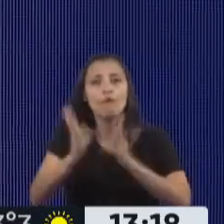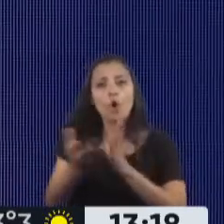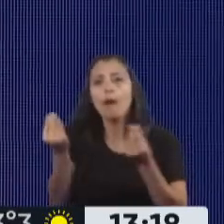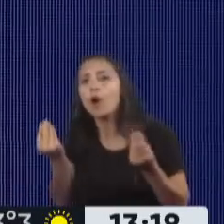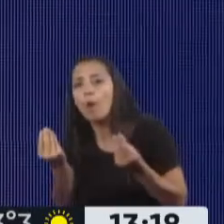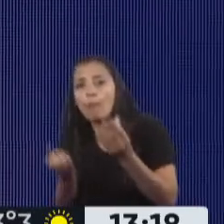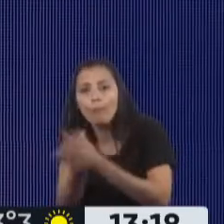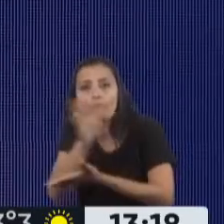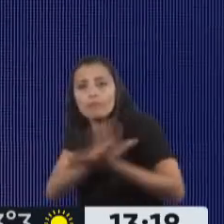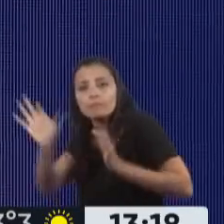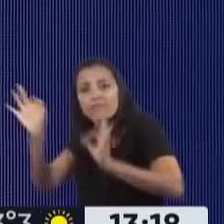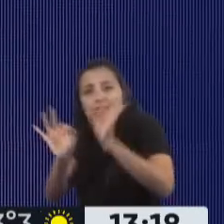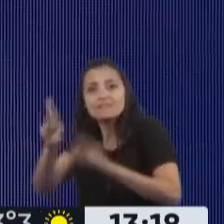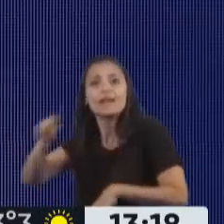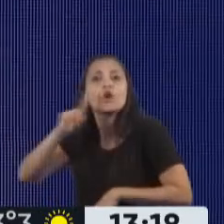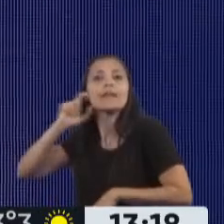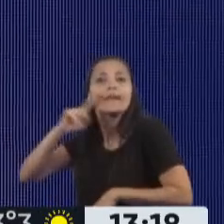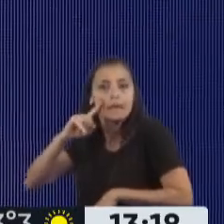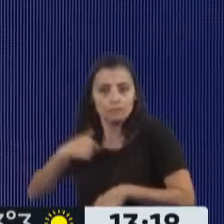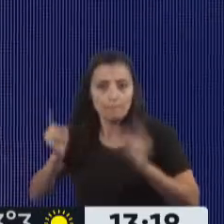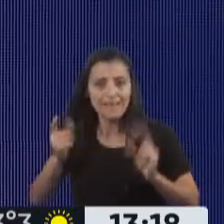formato del RIGI.